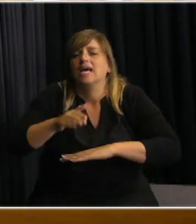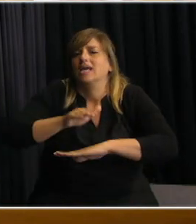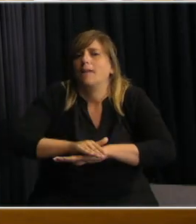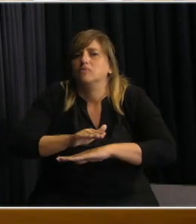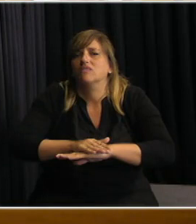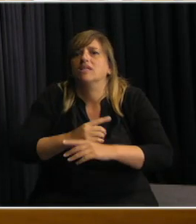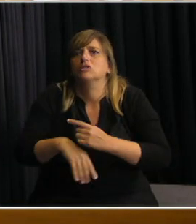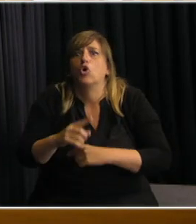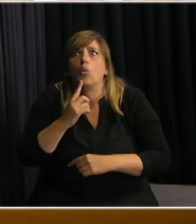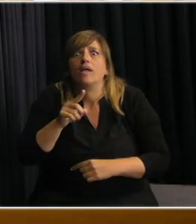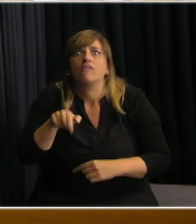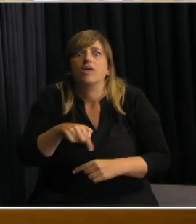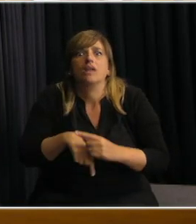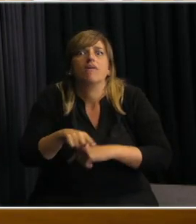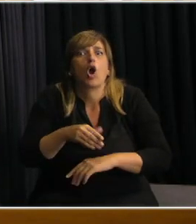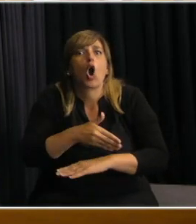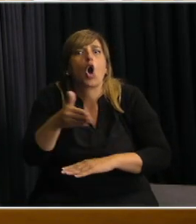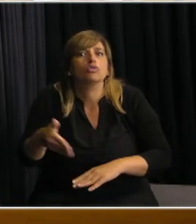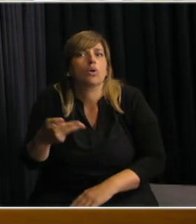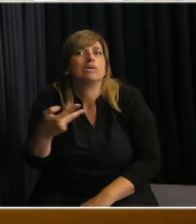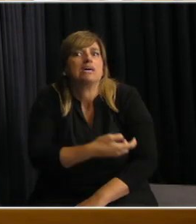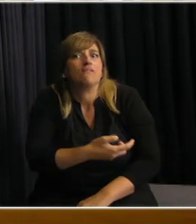efectos adversos en estos acuerdos alcanzados.